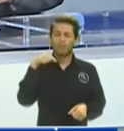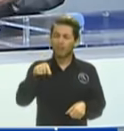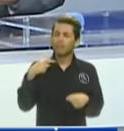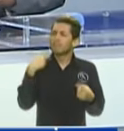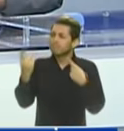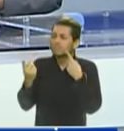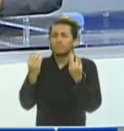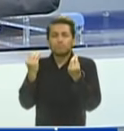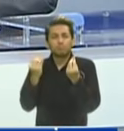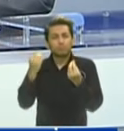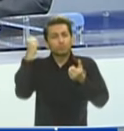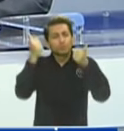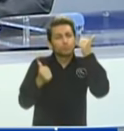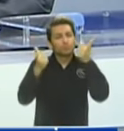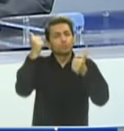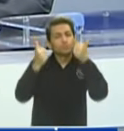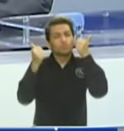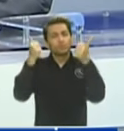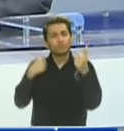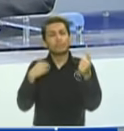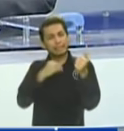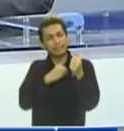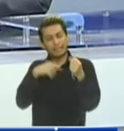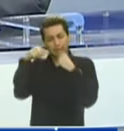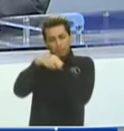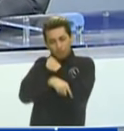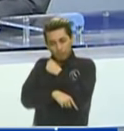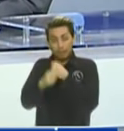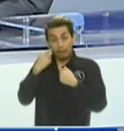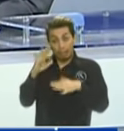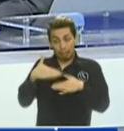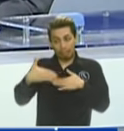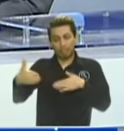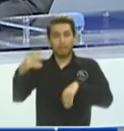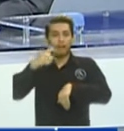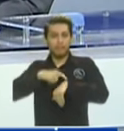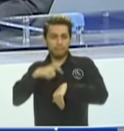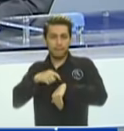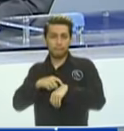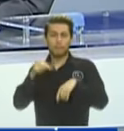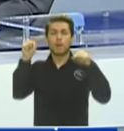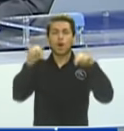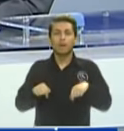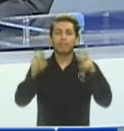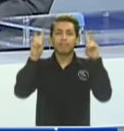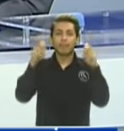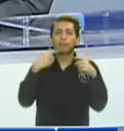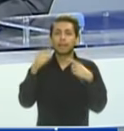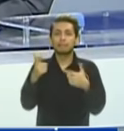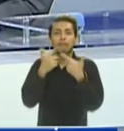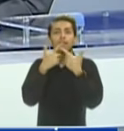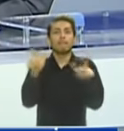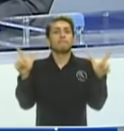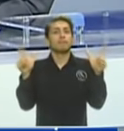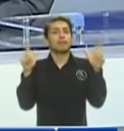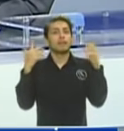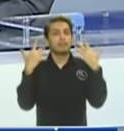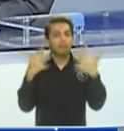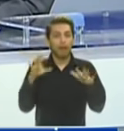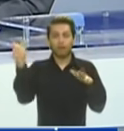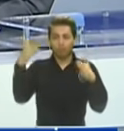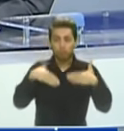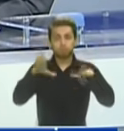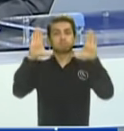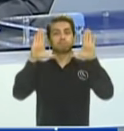que quisiéramos pues ahondar en el tiempo, pero vamos al tema de la liberación que anunciaba usted hoy en la cadena nacional de